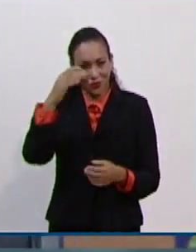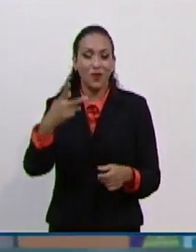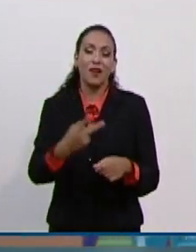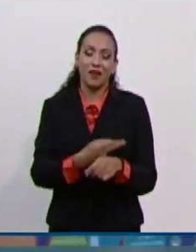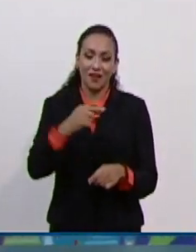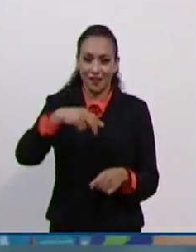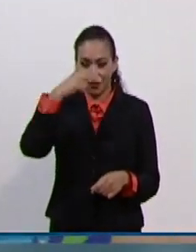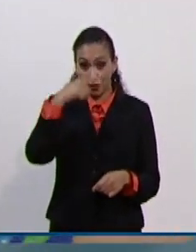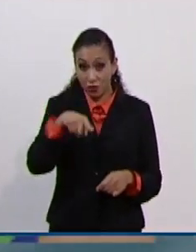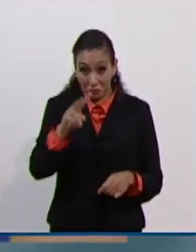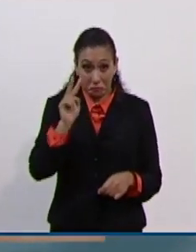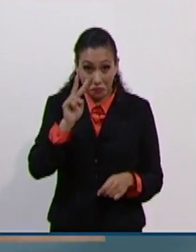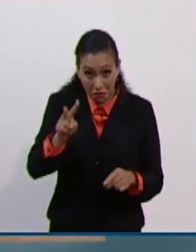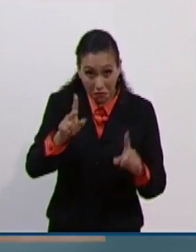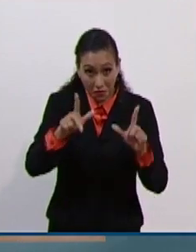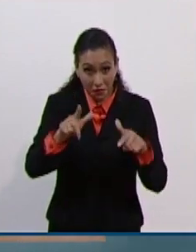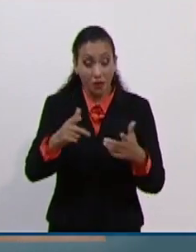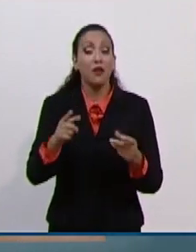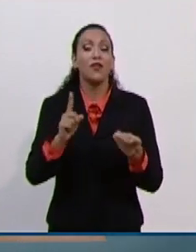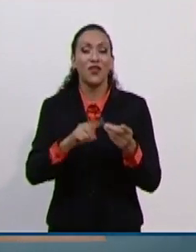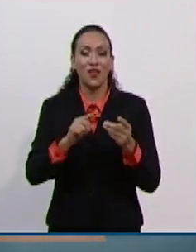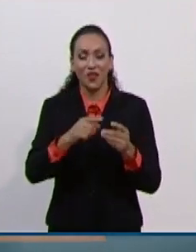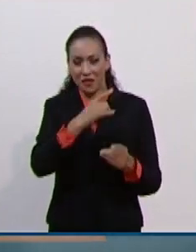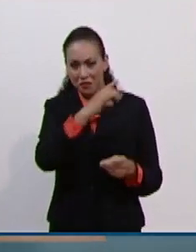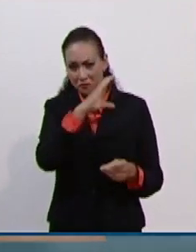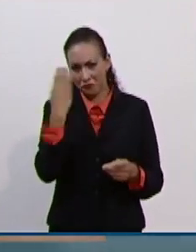Puede consultar este álbum fotográfico de manera